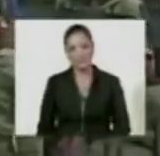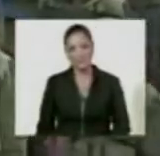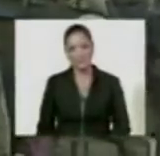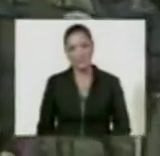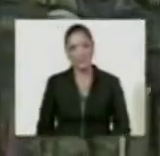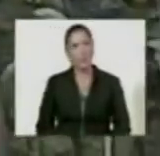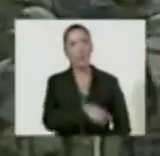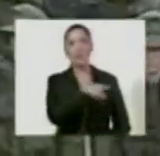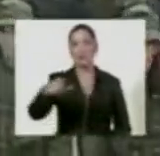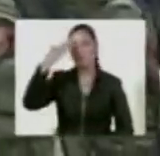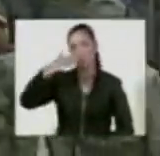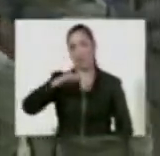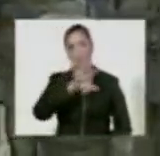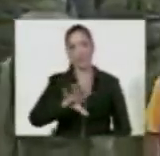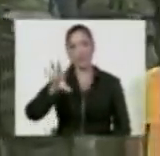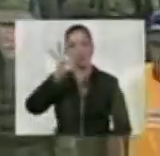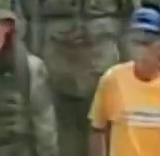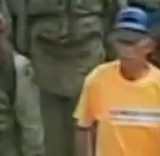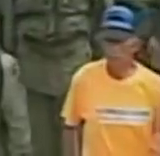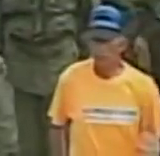soldados y soldadas de la patria.